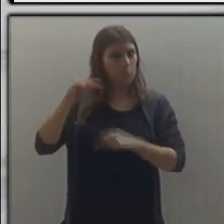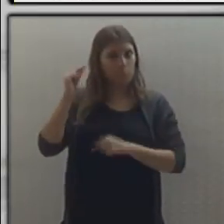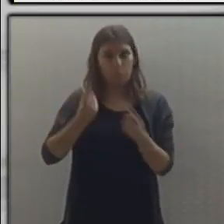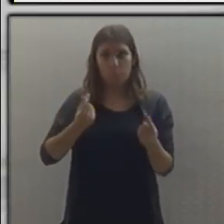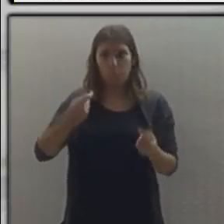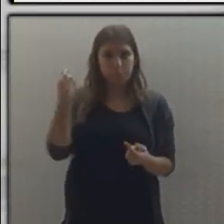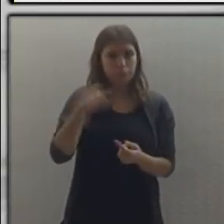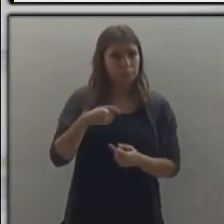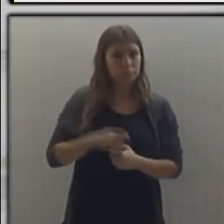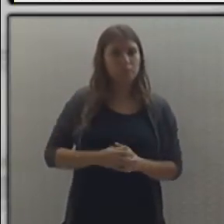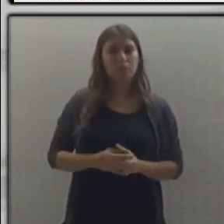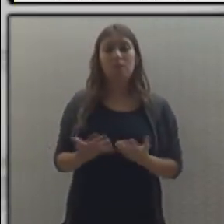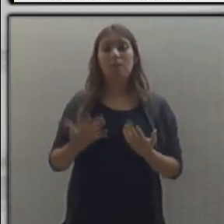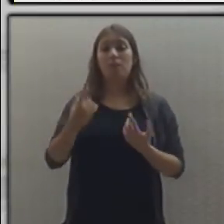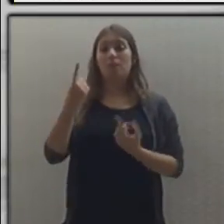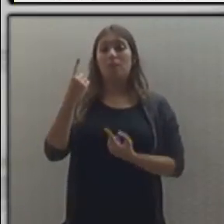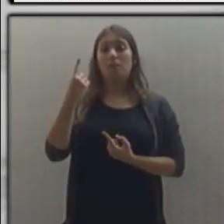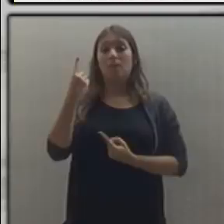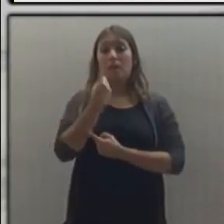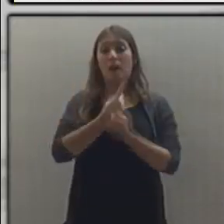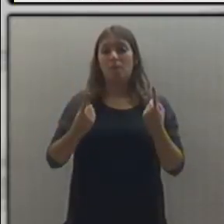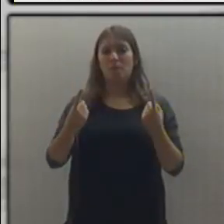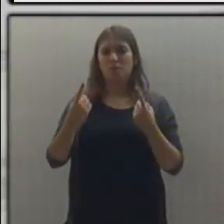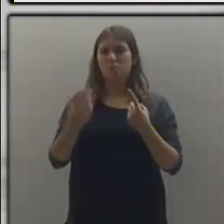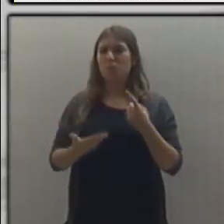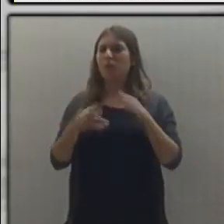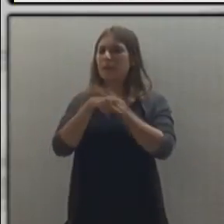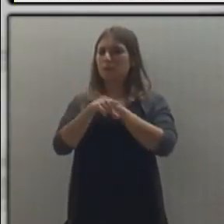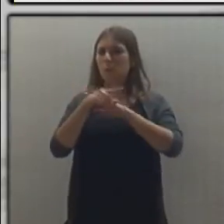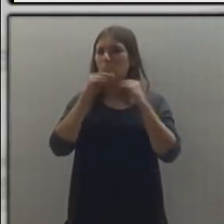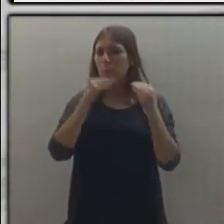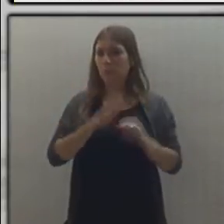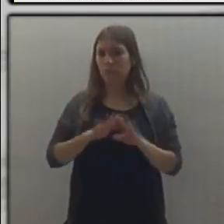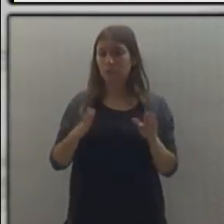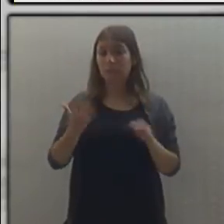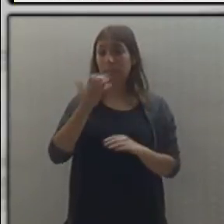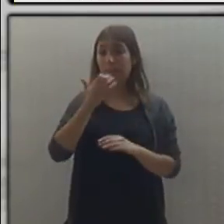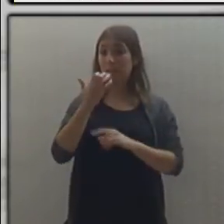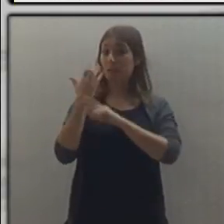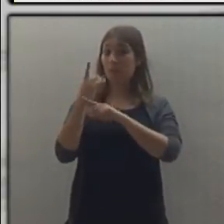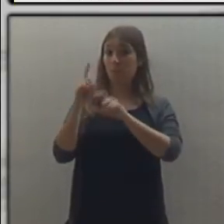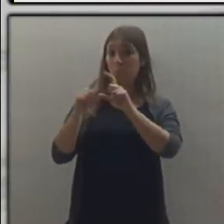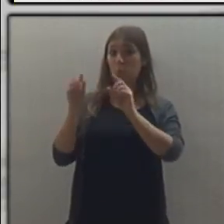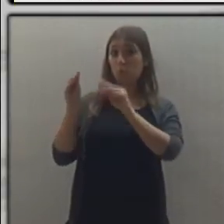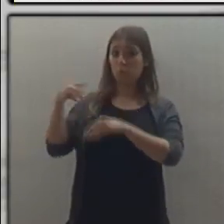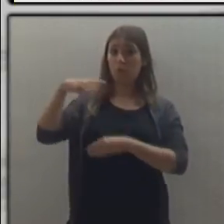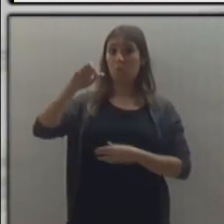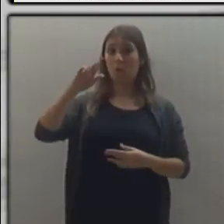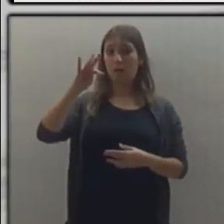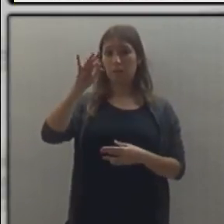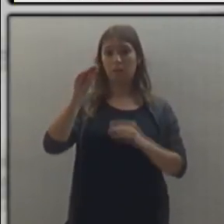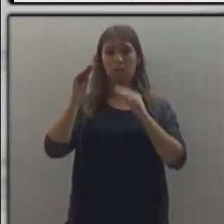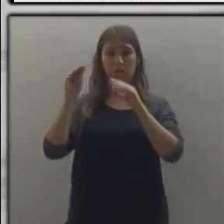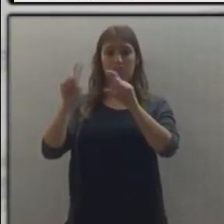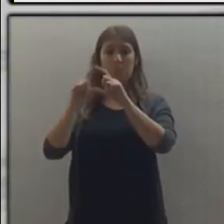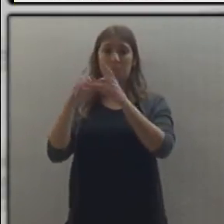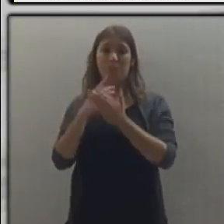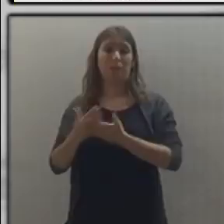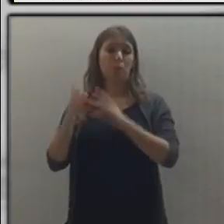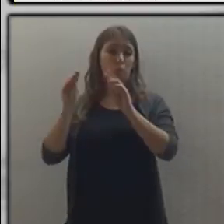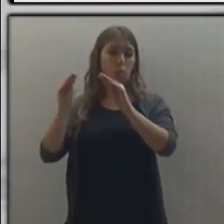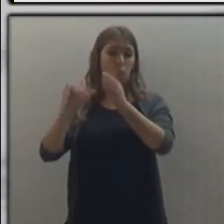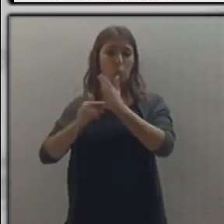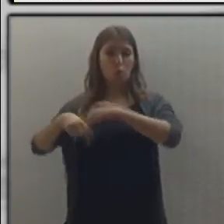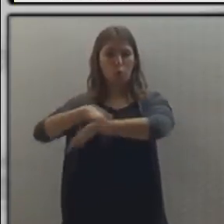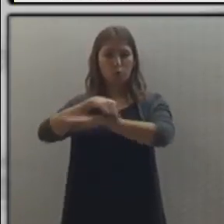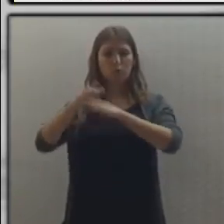Hay veces que lo que exige es una buena gestión, y yo creo que el ejemplo de Marta, del trabajo que realizan en su estudio, es ejemplo